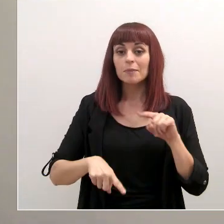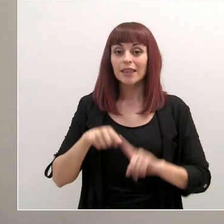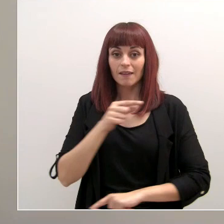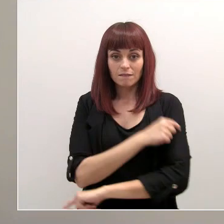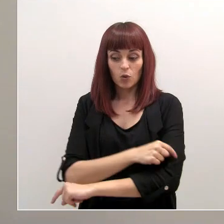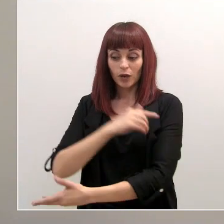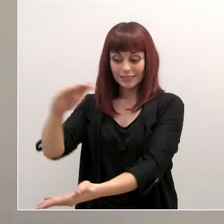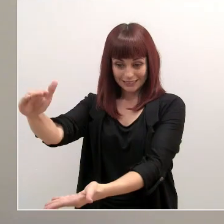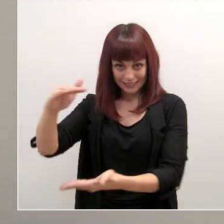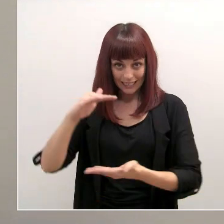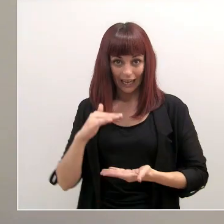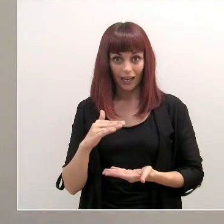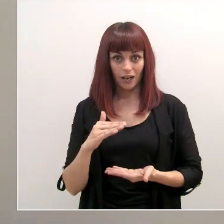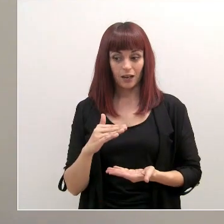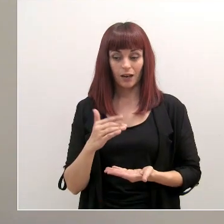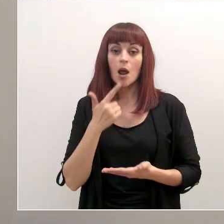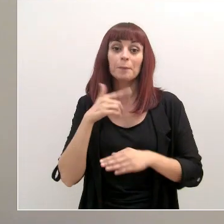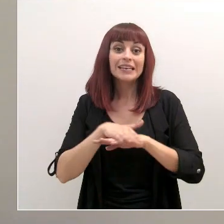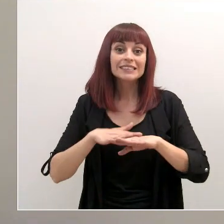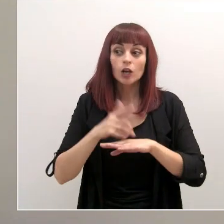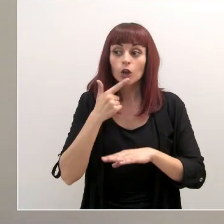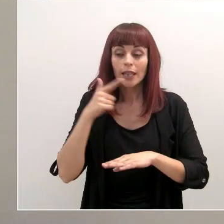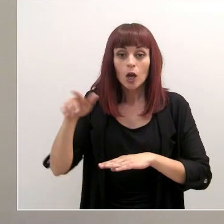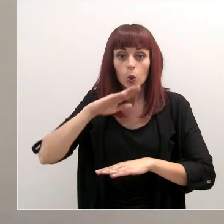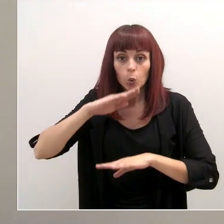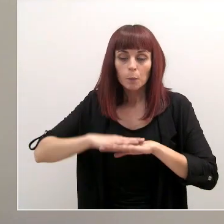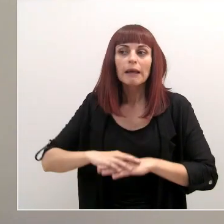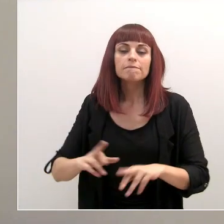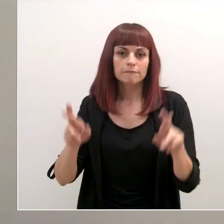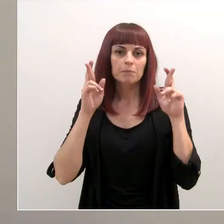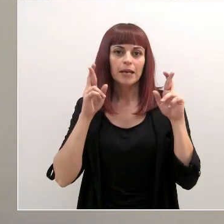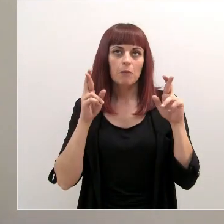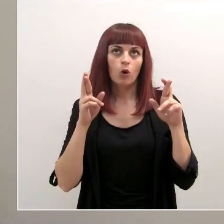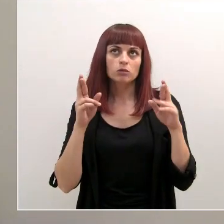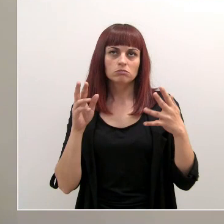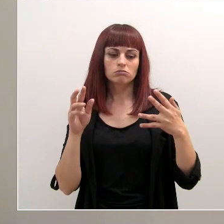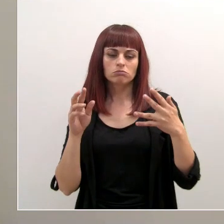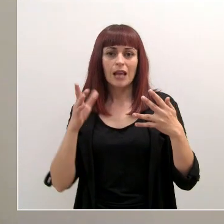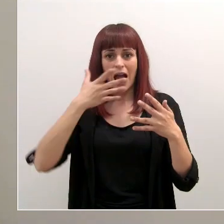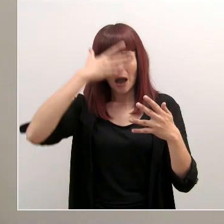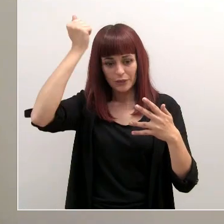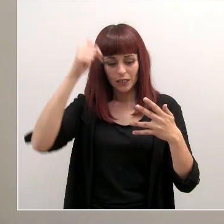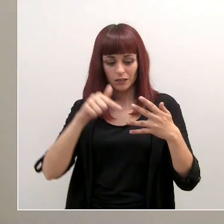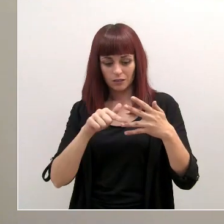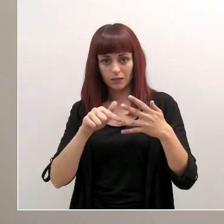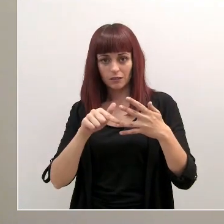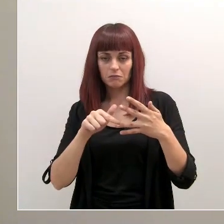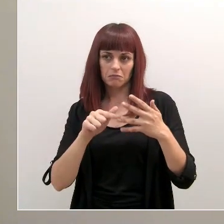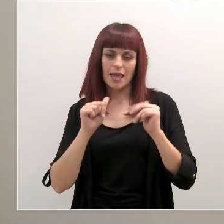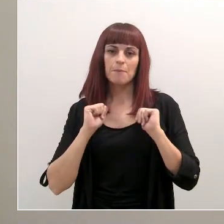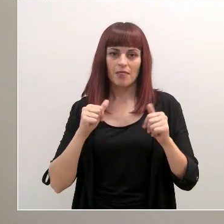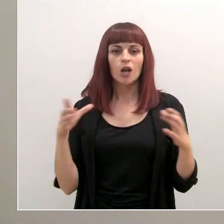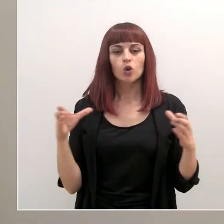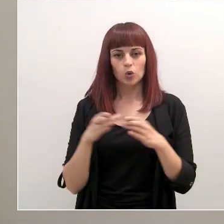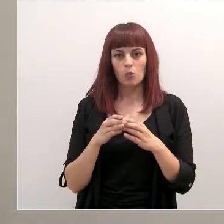dosis que nos anunció el Ministerio, sí esperamos poder durante la segunda quincena de abril empezar ese